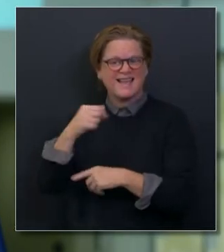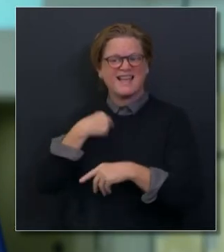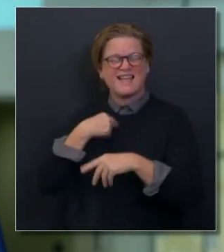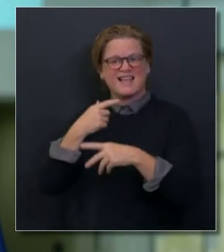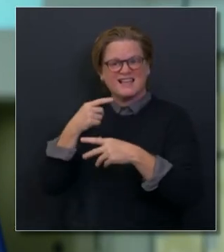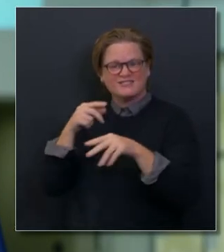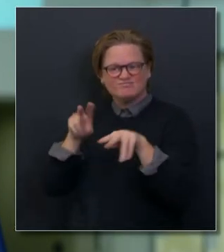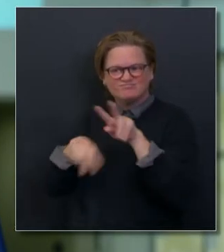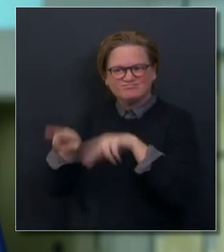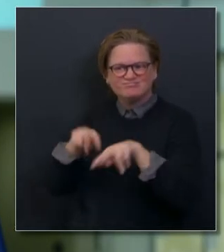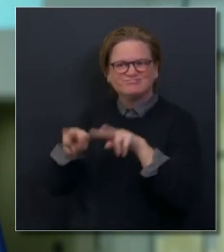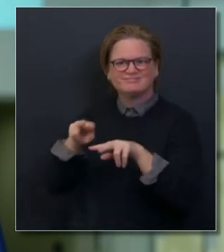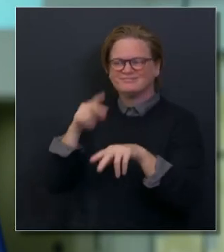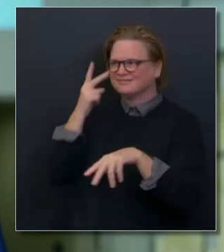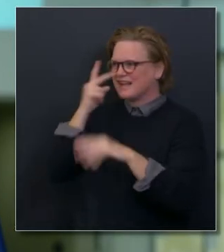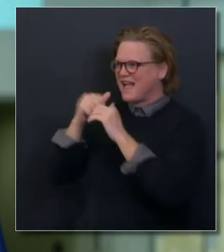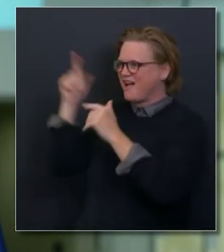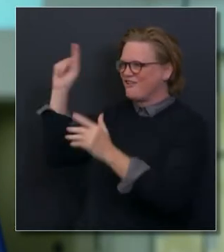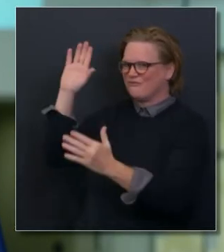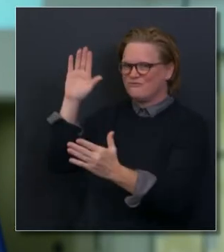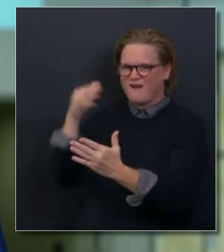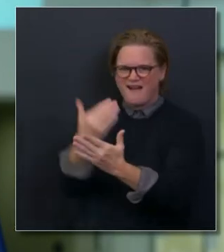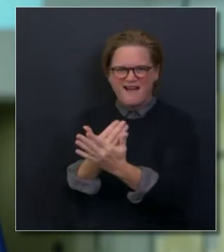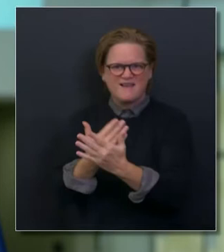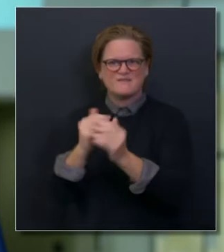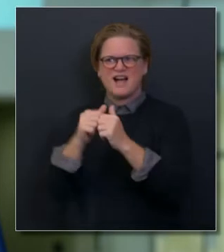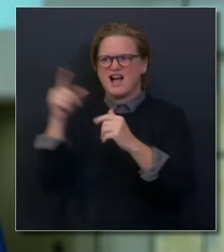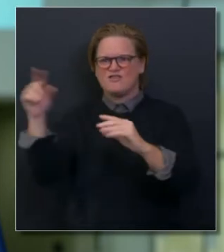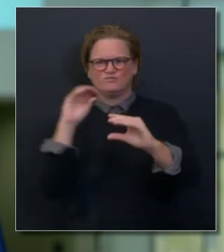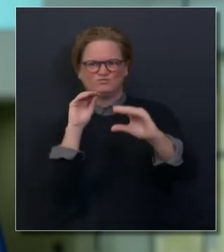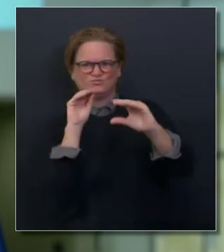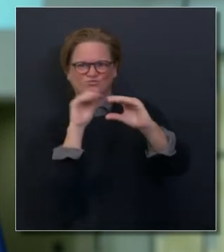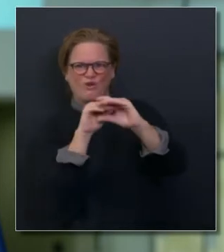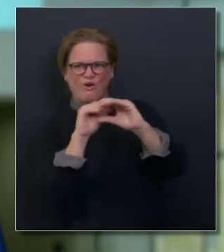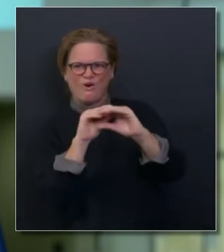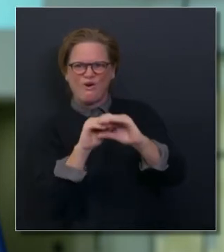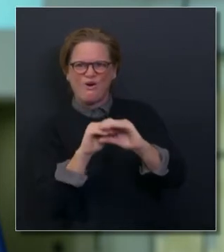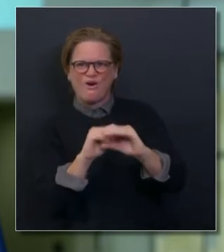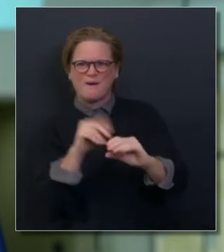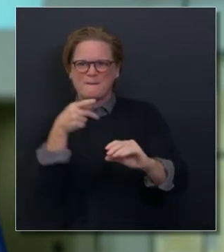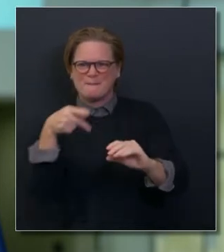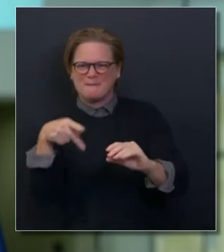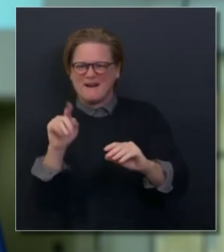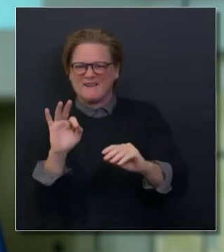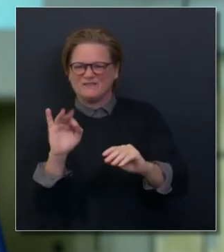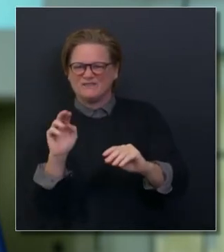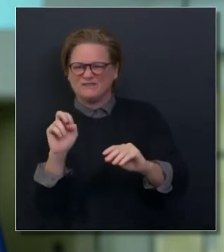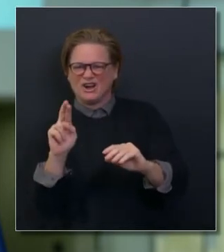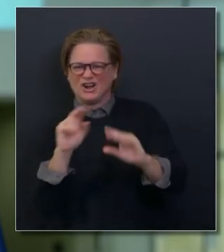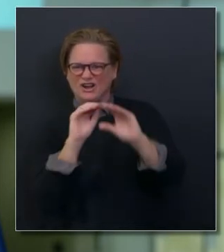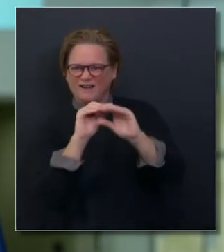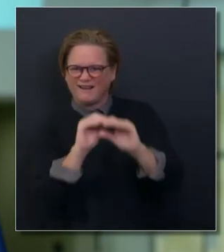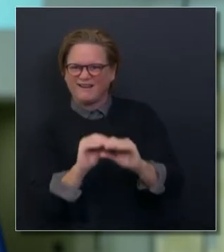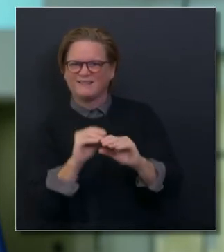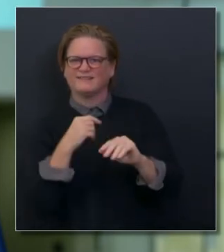a las instalaciones, se toma unas horas para ponerlos en el almacenamiento